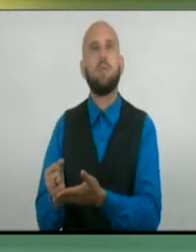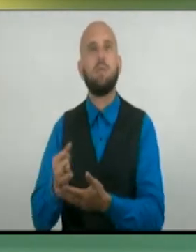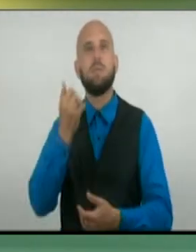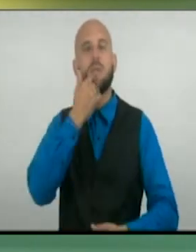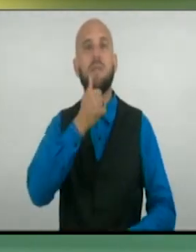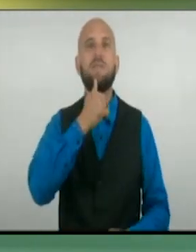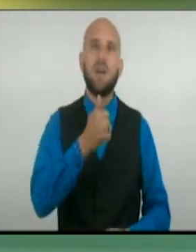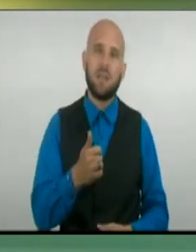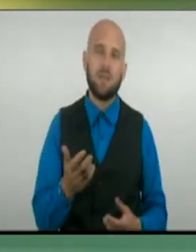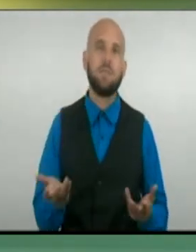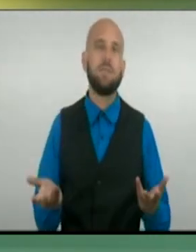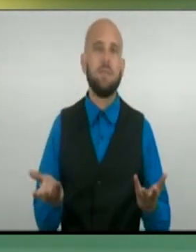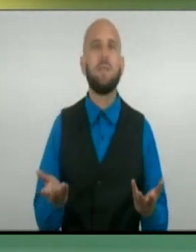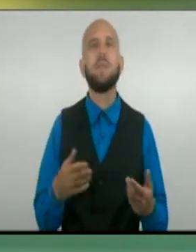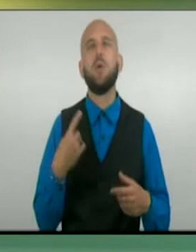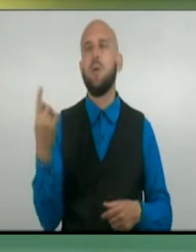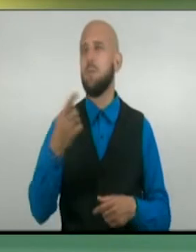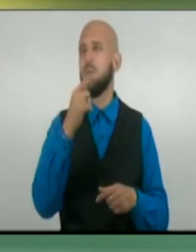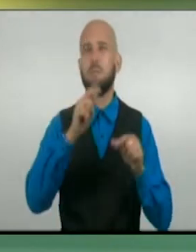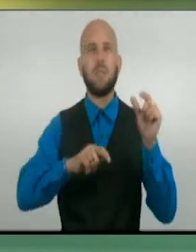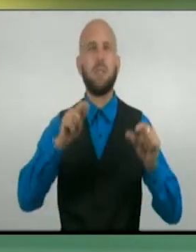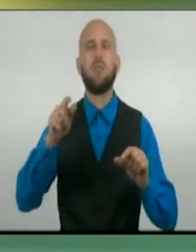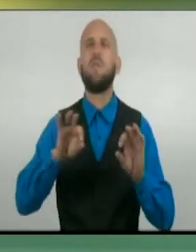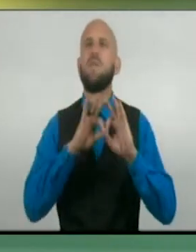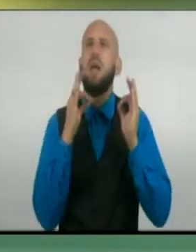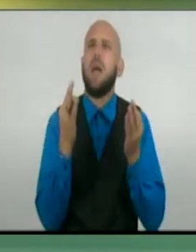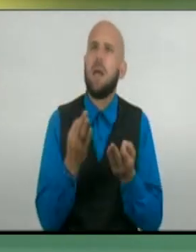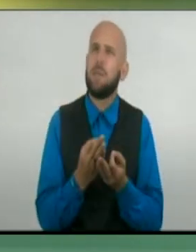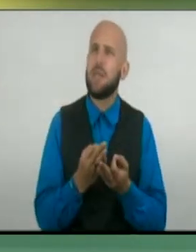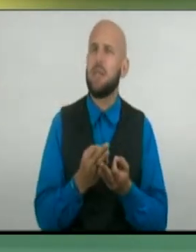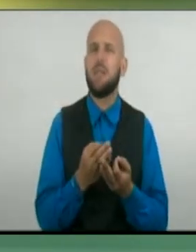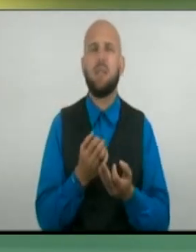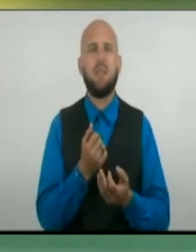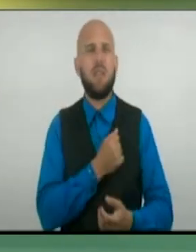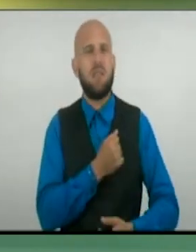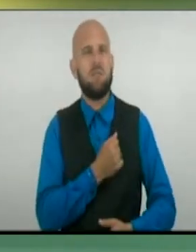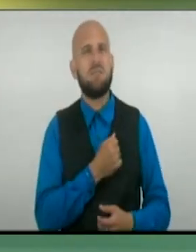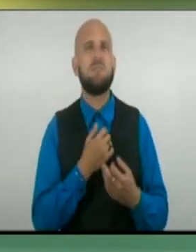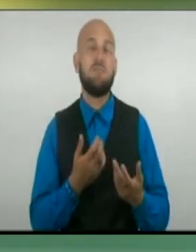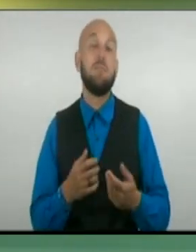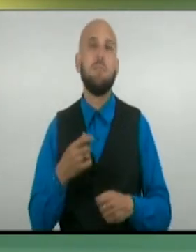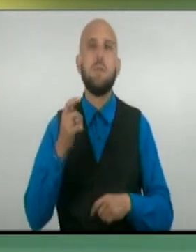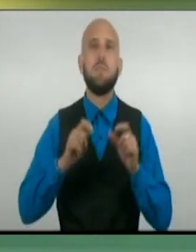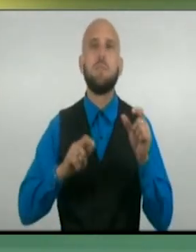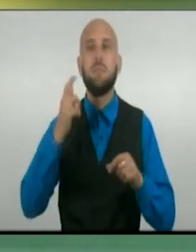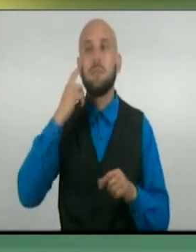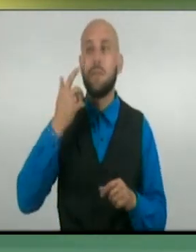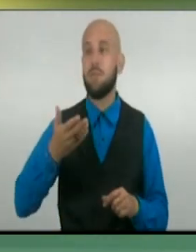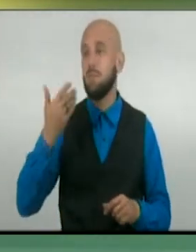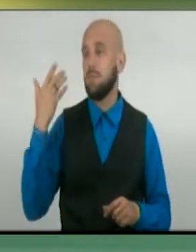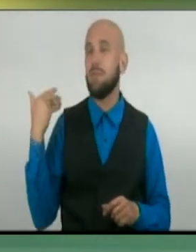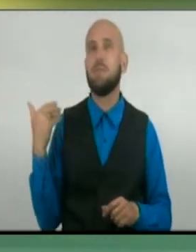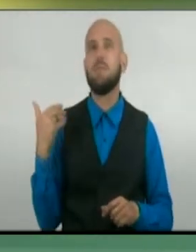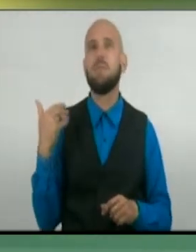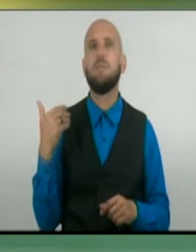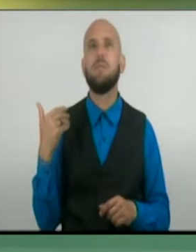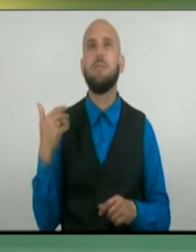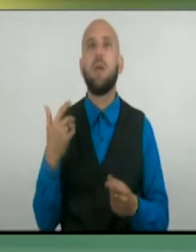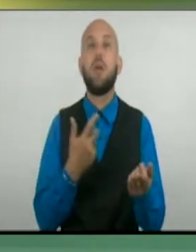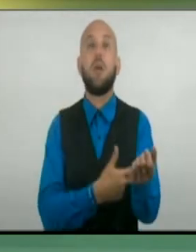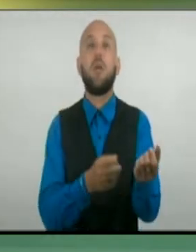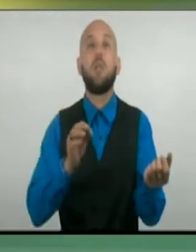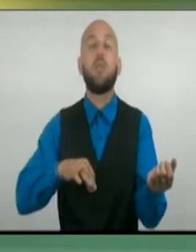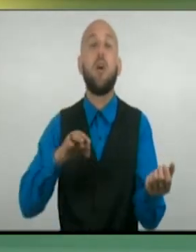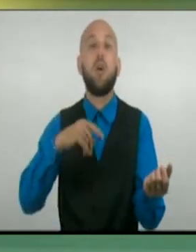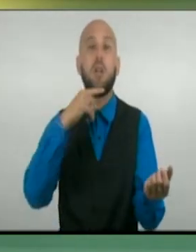a ver satisfacción ellos son familias porque estuvieron donando en un momento que